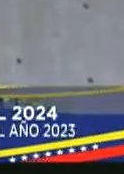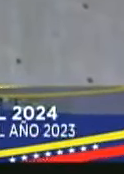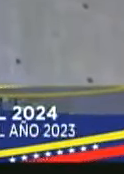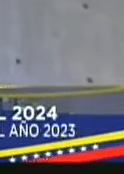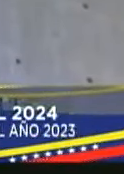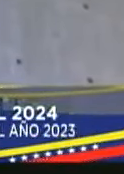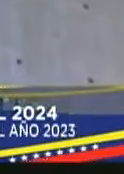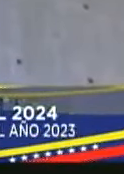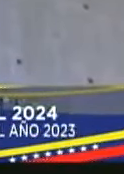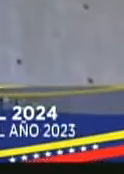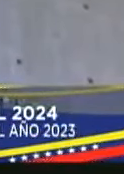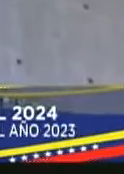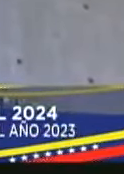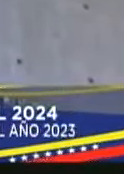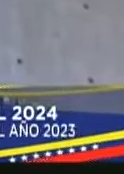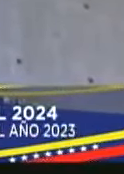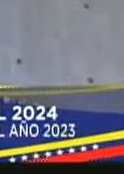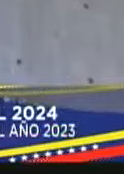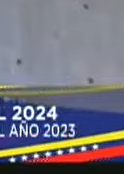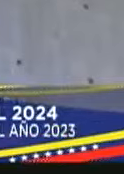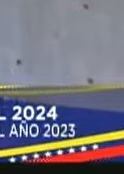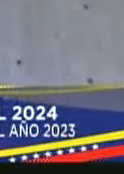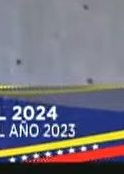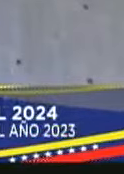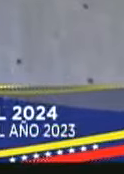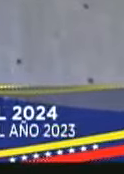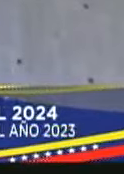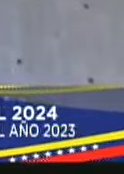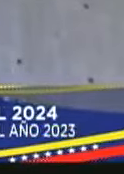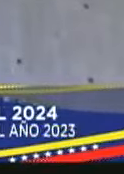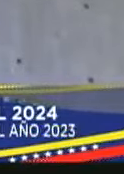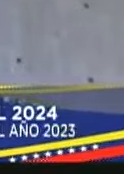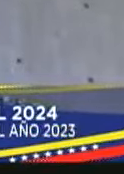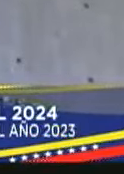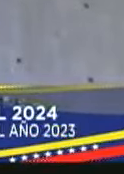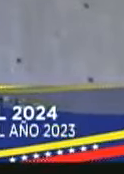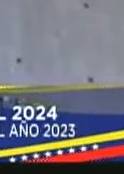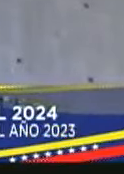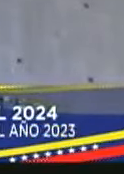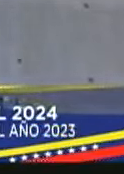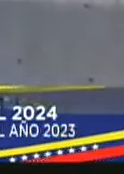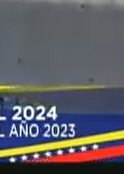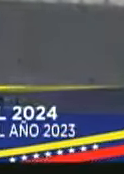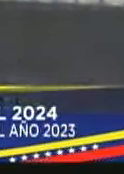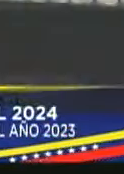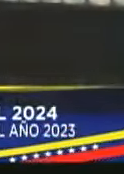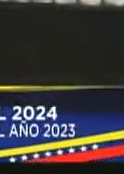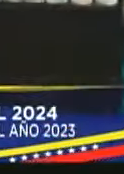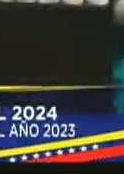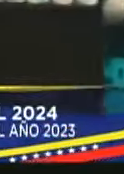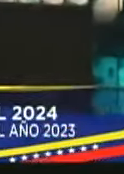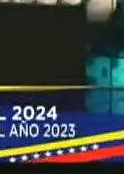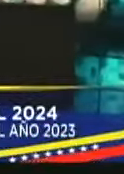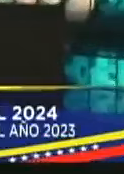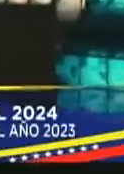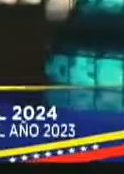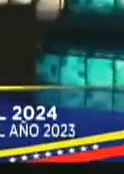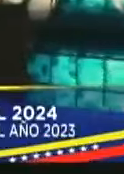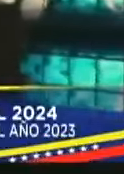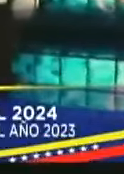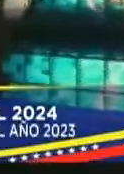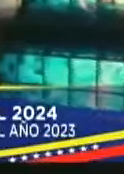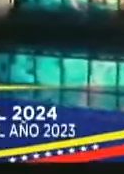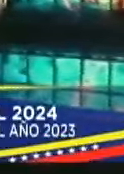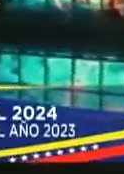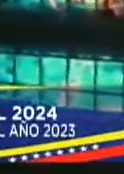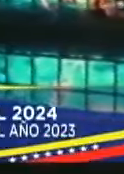sectores políticos, sociales, al pueblo de a pie, movimientos sociales, intelectuales, fuerzas políticas, todo el liderazgo político para